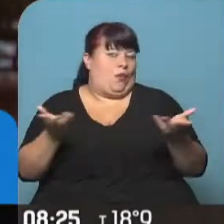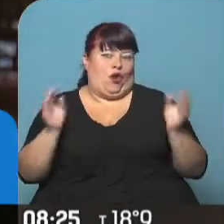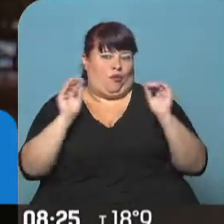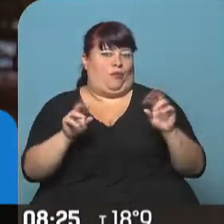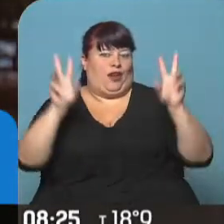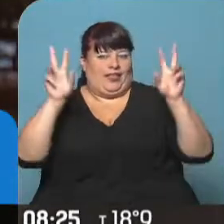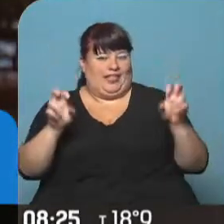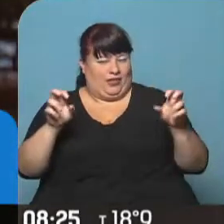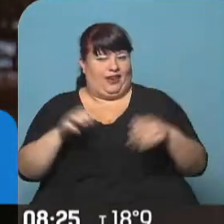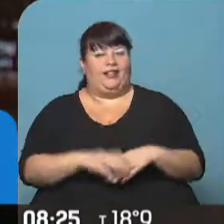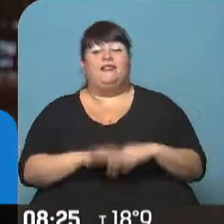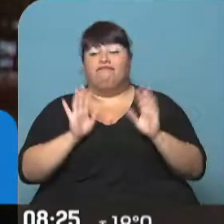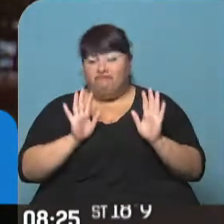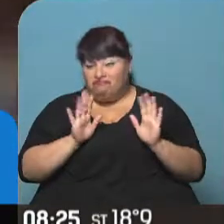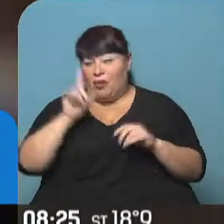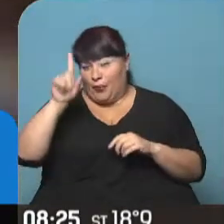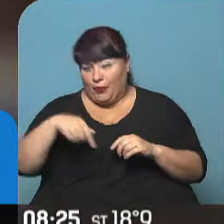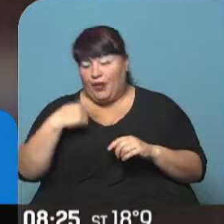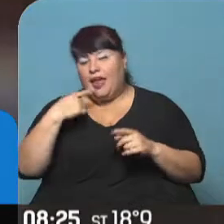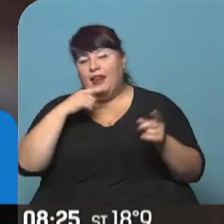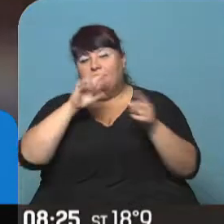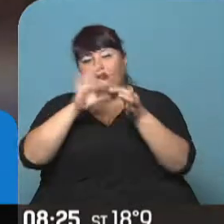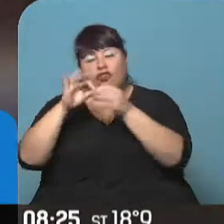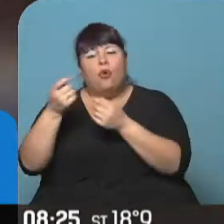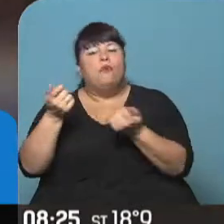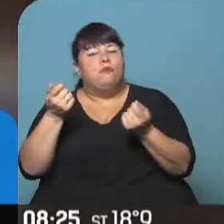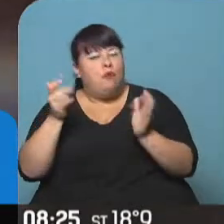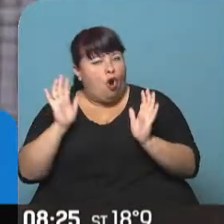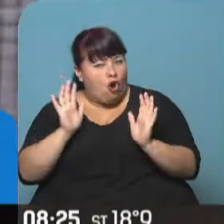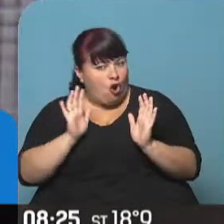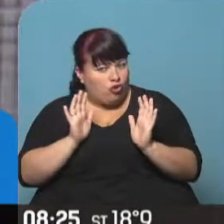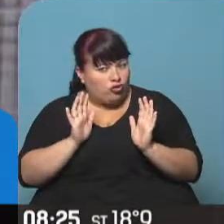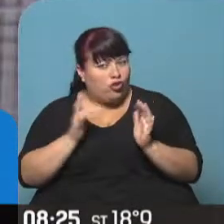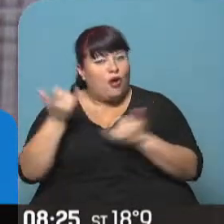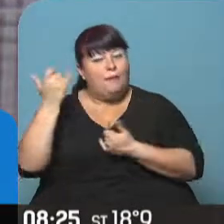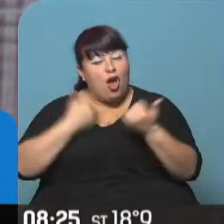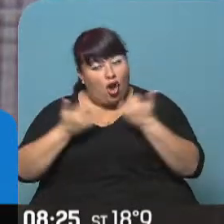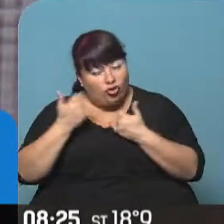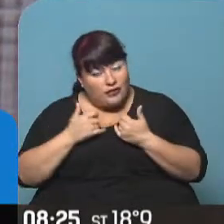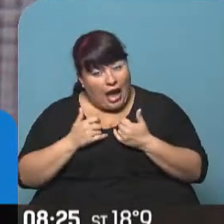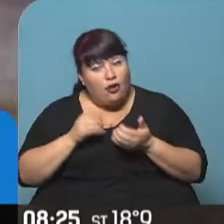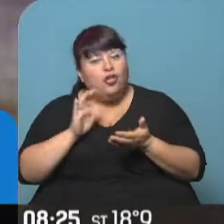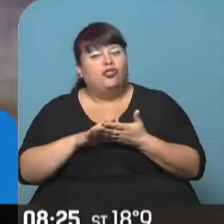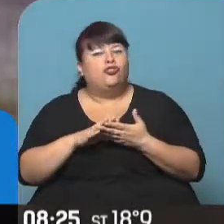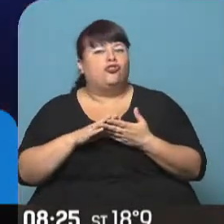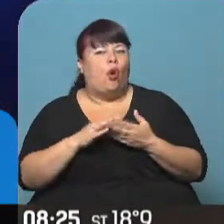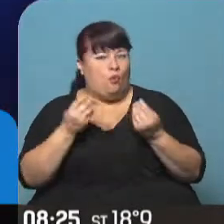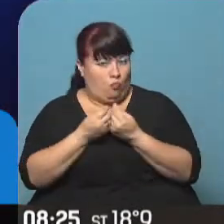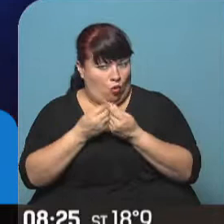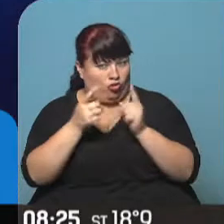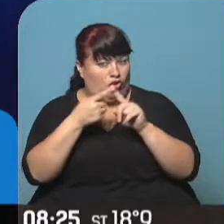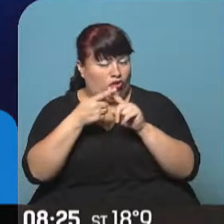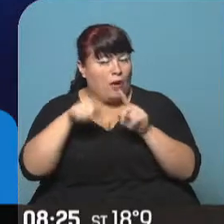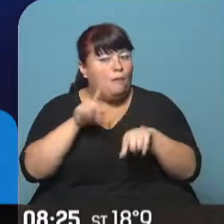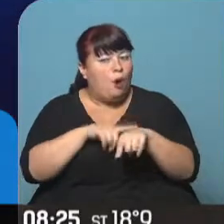pongámosle este título. Claro. Y así fue, digamos, todos los interlocutores, los pocos que nos hablaban, de los muchos que interrelacionaban